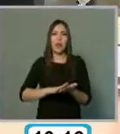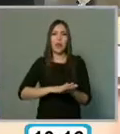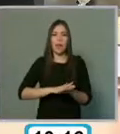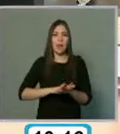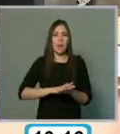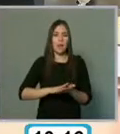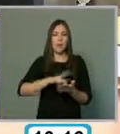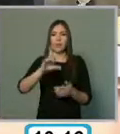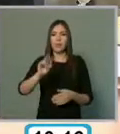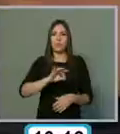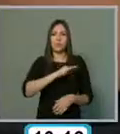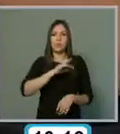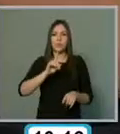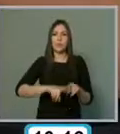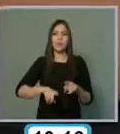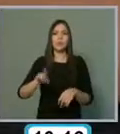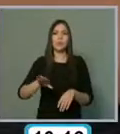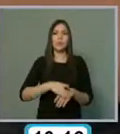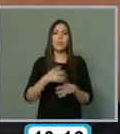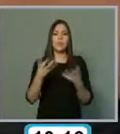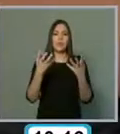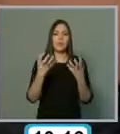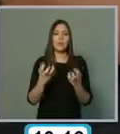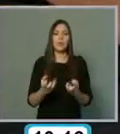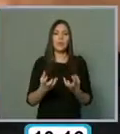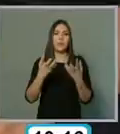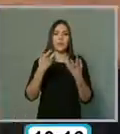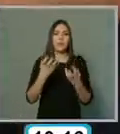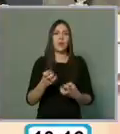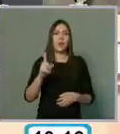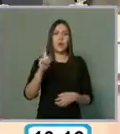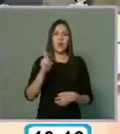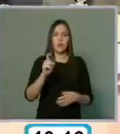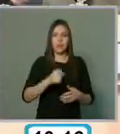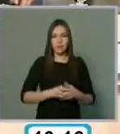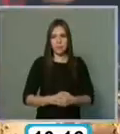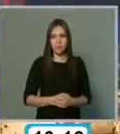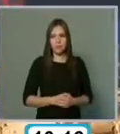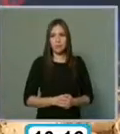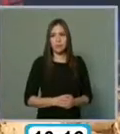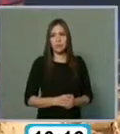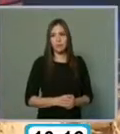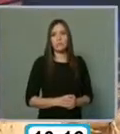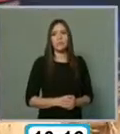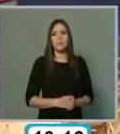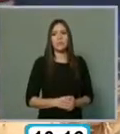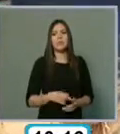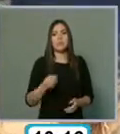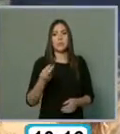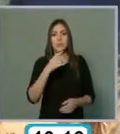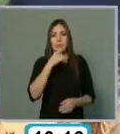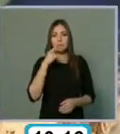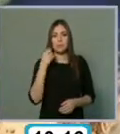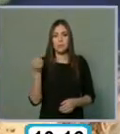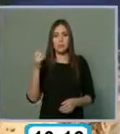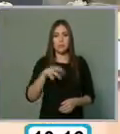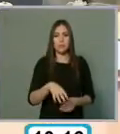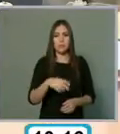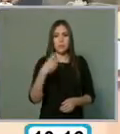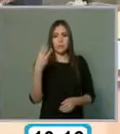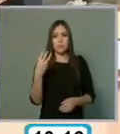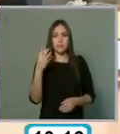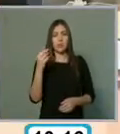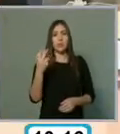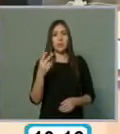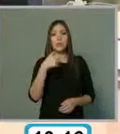se desinfectan. ¿Por qué? Porque son como esponja, entonces me absorben agua. Oye, ¿cuánto ¿ok? chile le pongo, Lore? Pues esos 3, 2. ¿Lo quieren